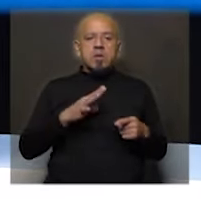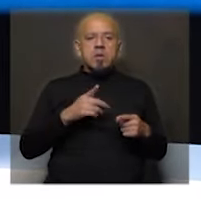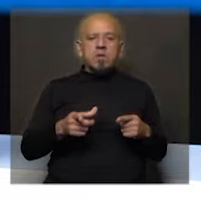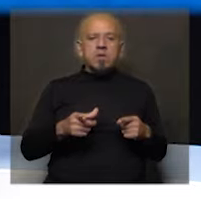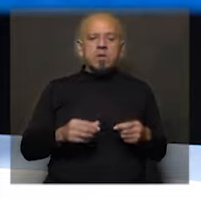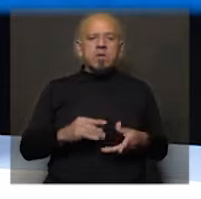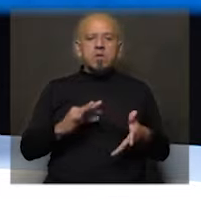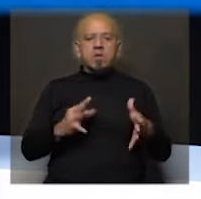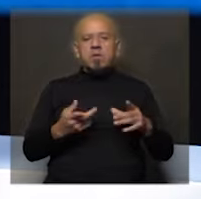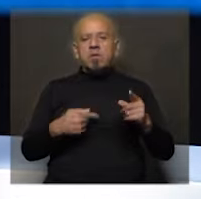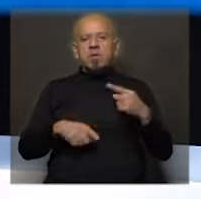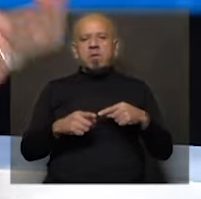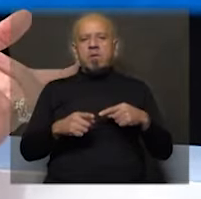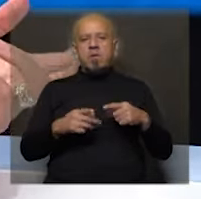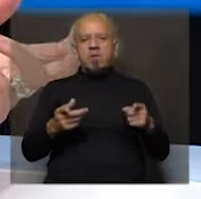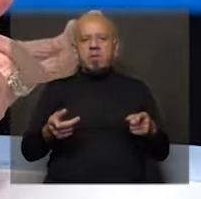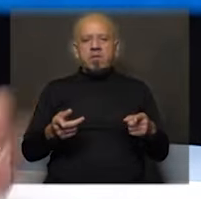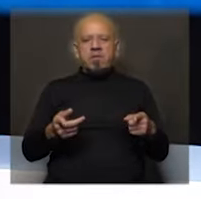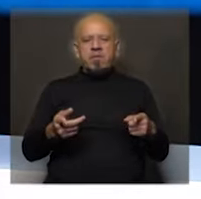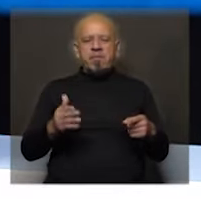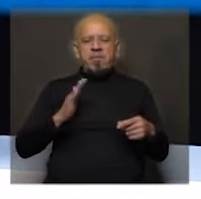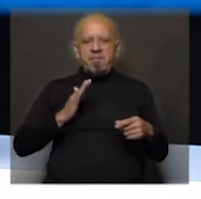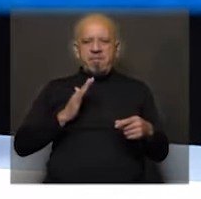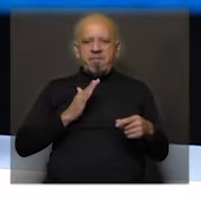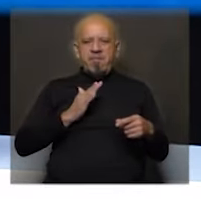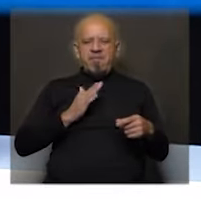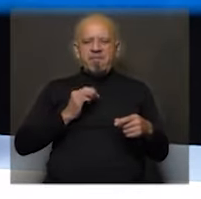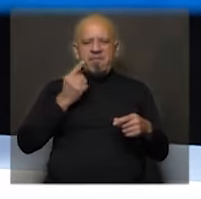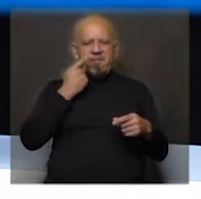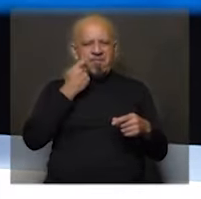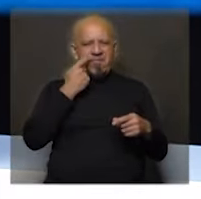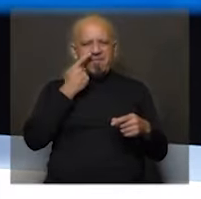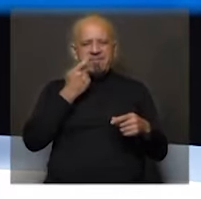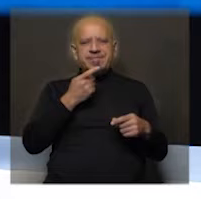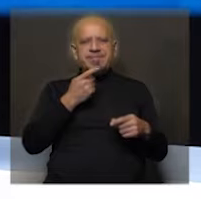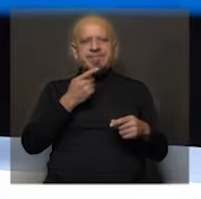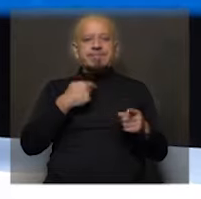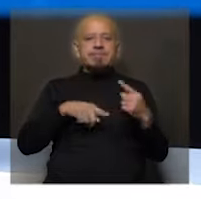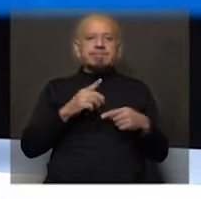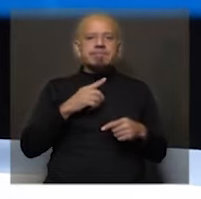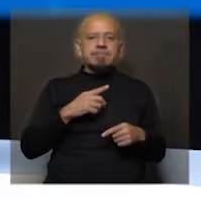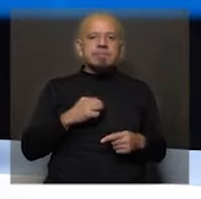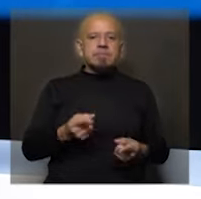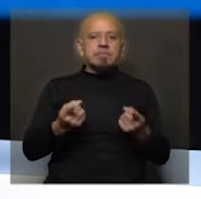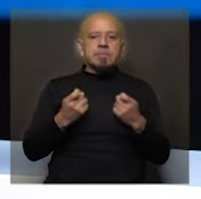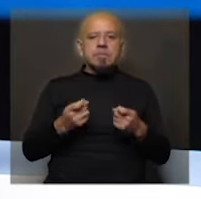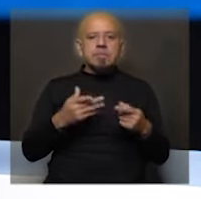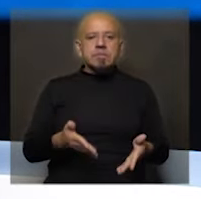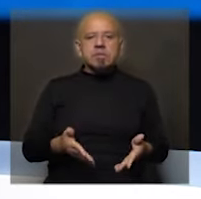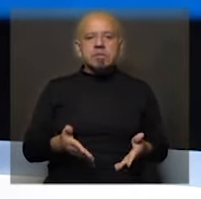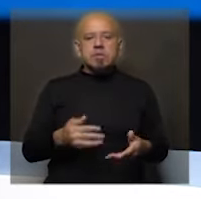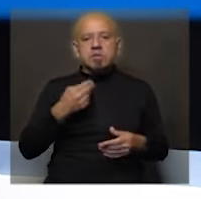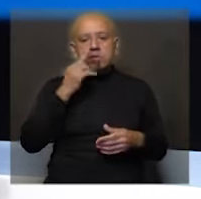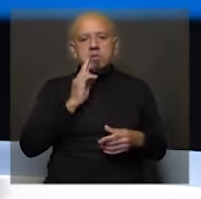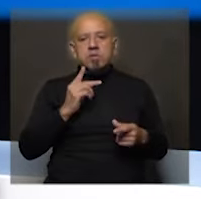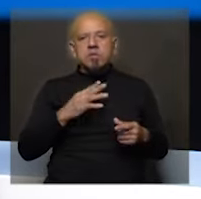forma de comportarse para ser buenas mujeres y a los varones para ser hombres tienen que tener determinado tipo de comportamiento